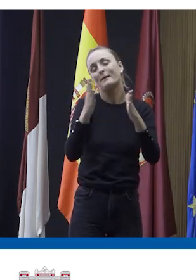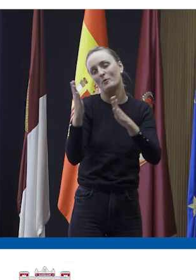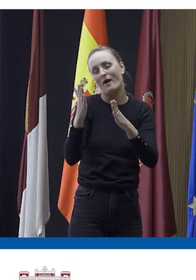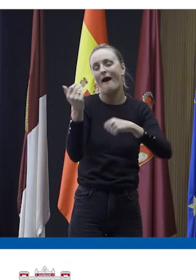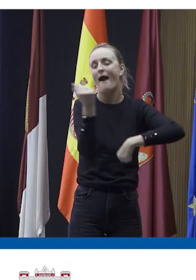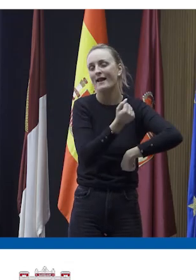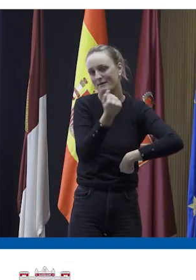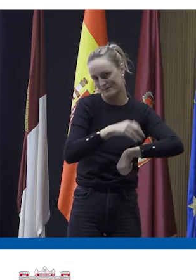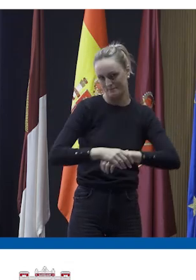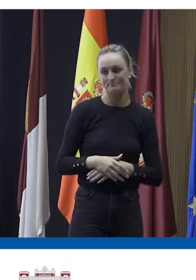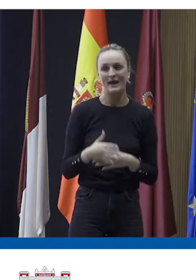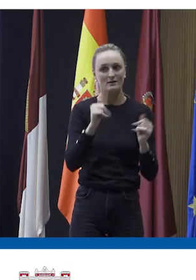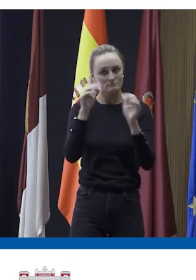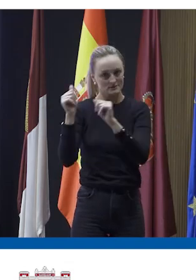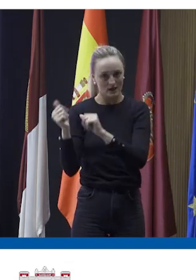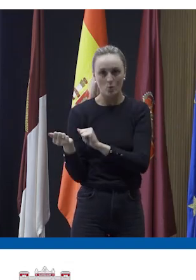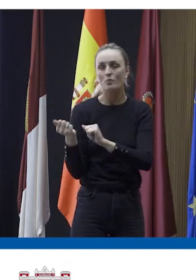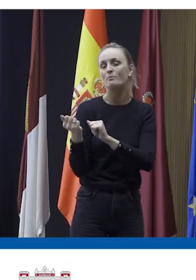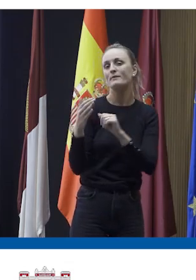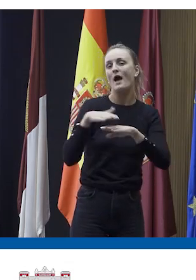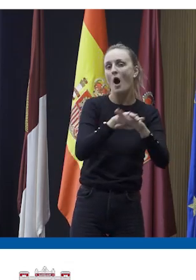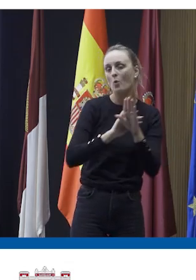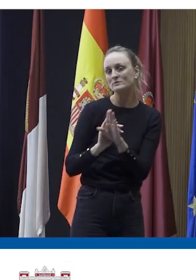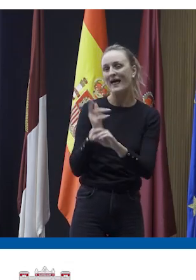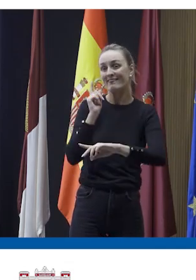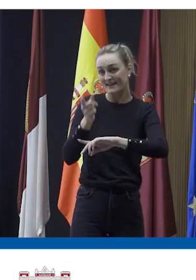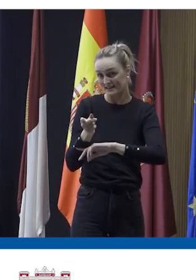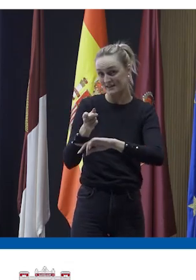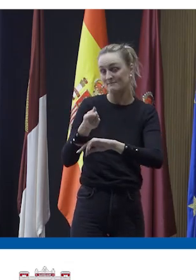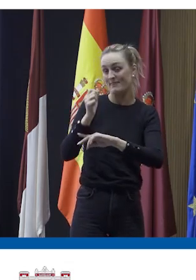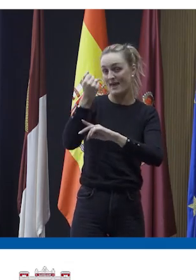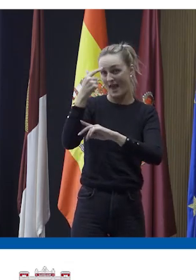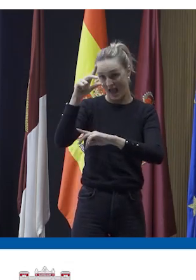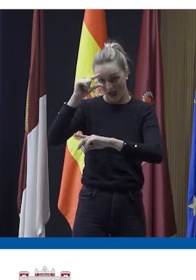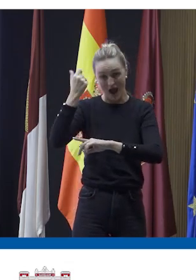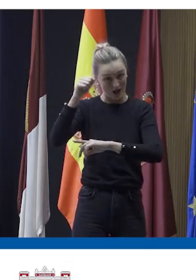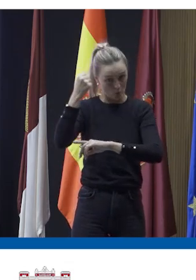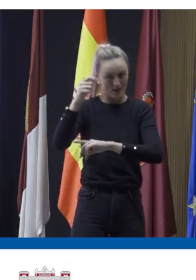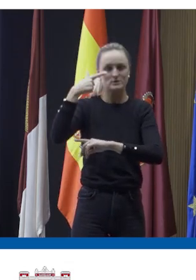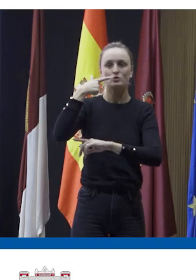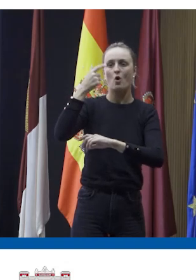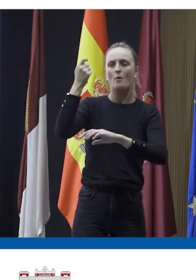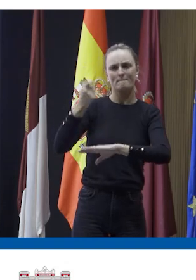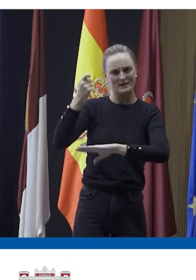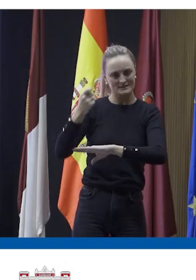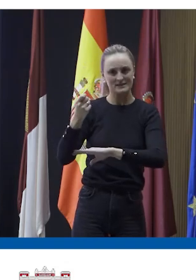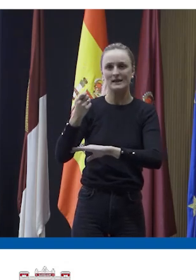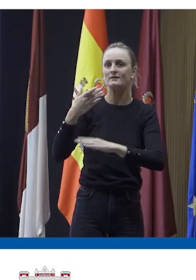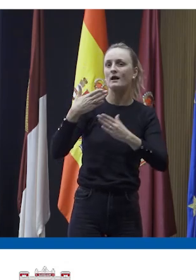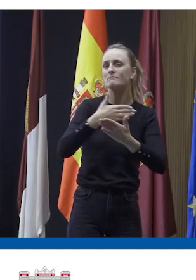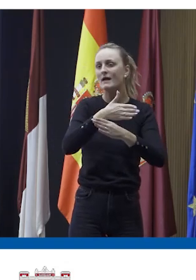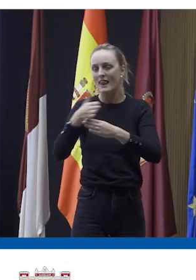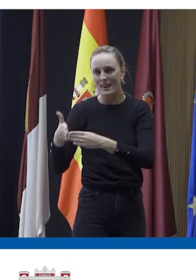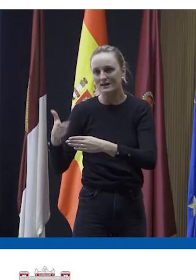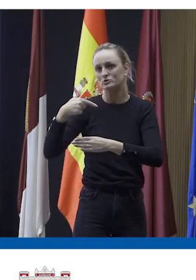un fuerte saludo, como no, a la Junta Directiva de ALUEX, con Juan José Caravaca, su presidente, en nombre del resto de la Junta Directiva y de